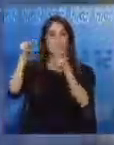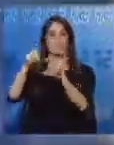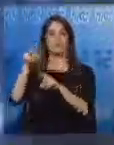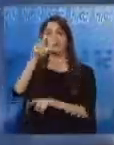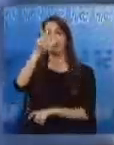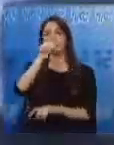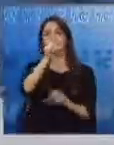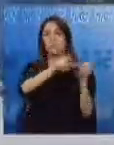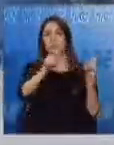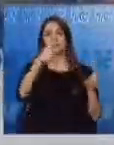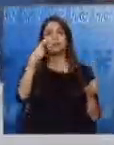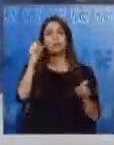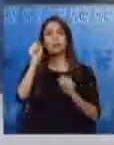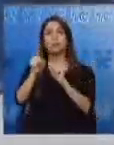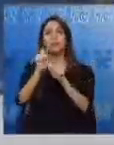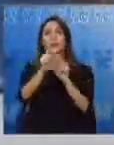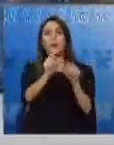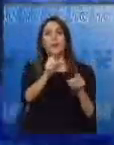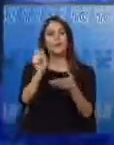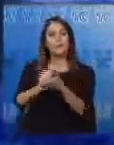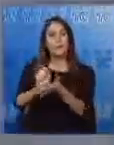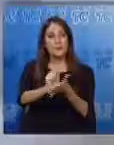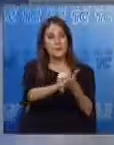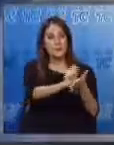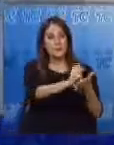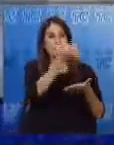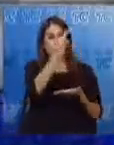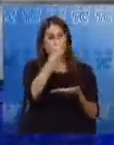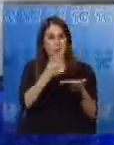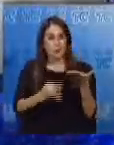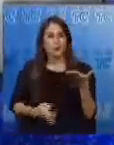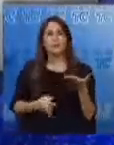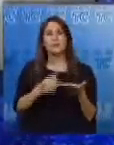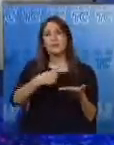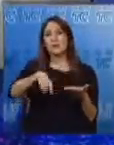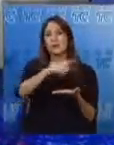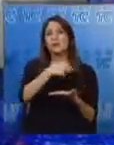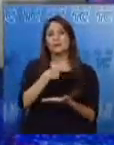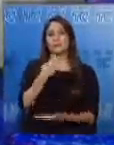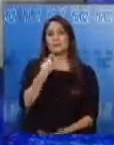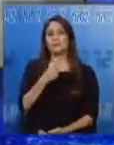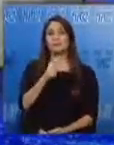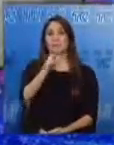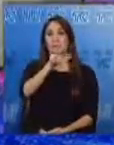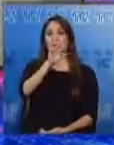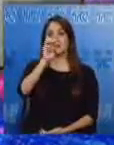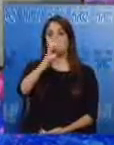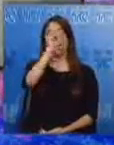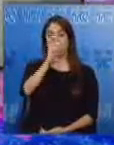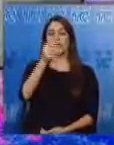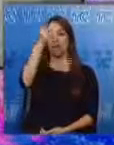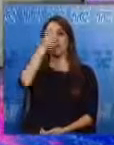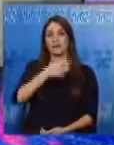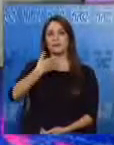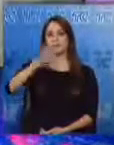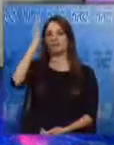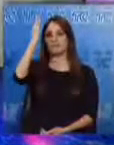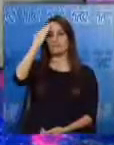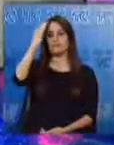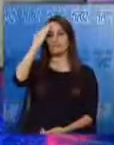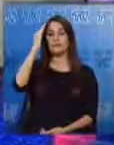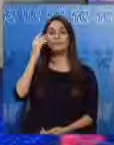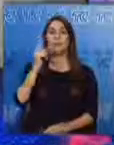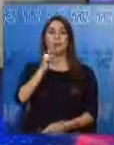3.000 ciudadanos para conocer su intención de voto para las elecciones presidenciales, ya están decididos el 36%, no han decidido